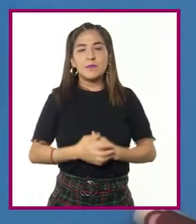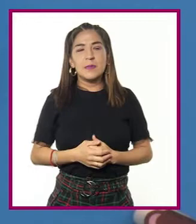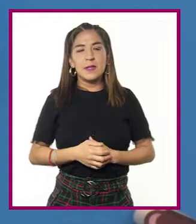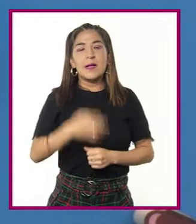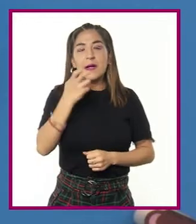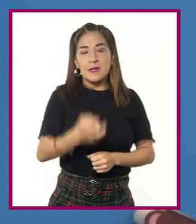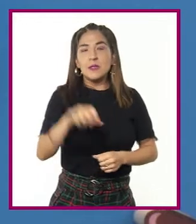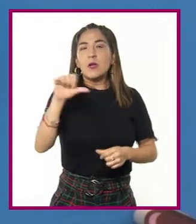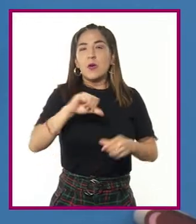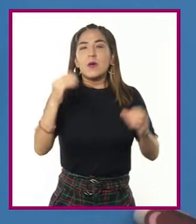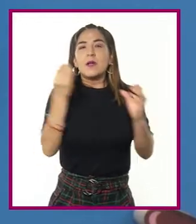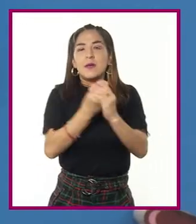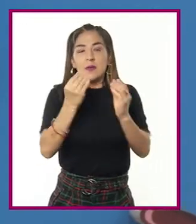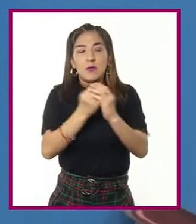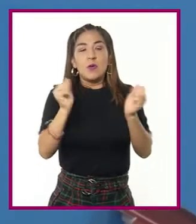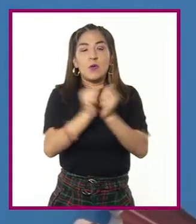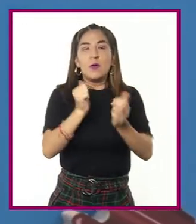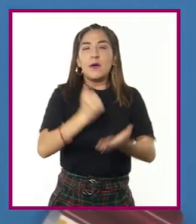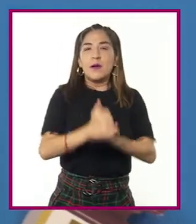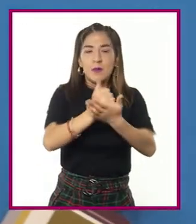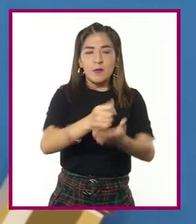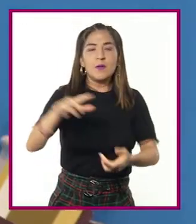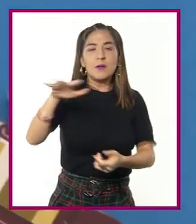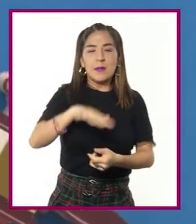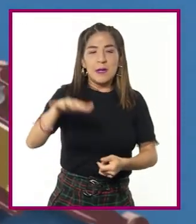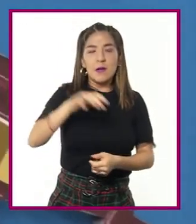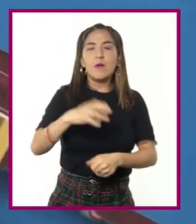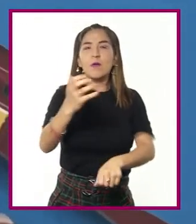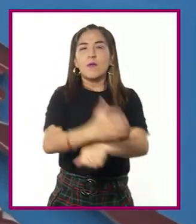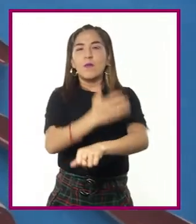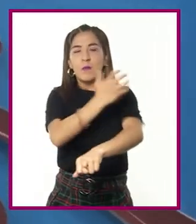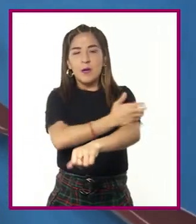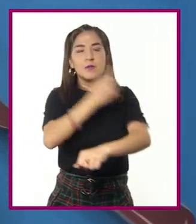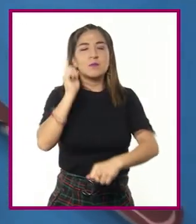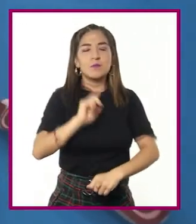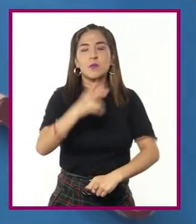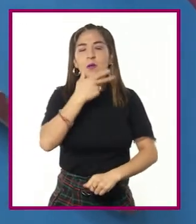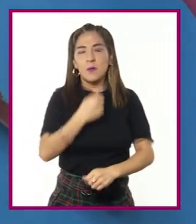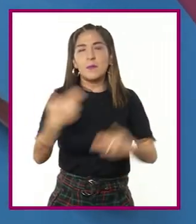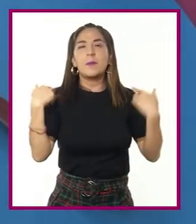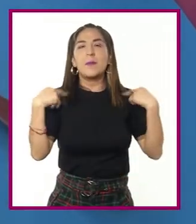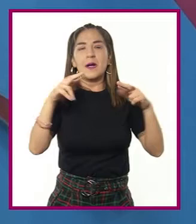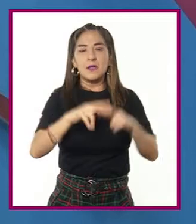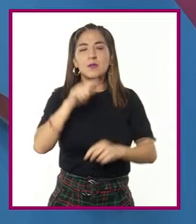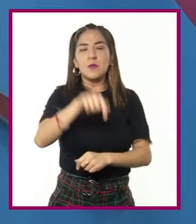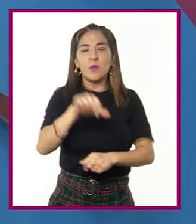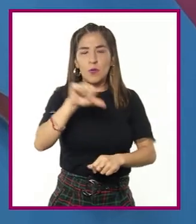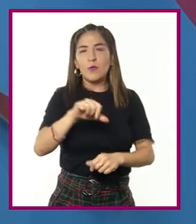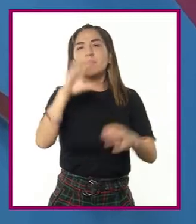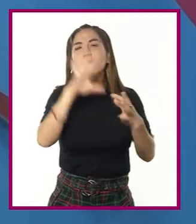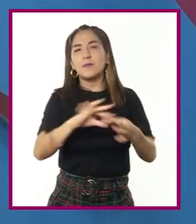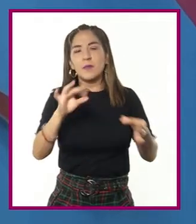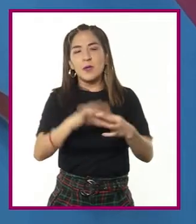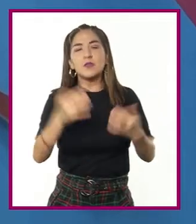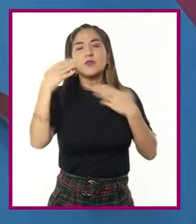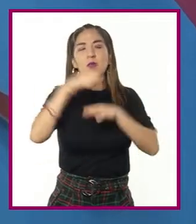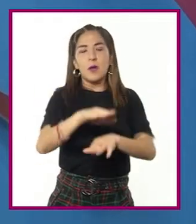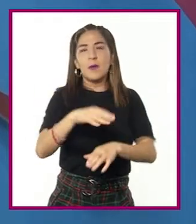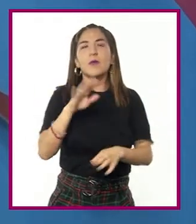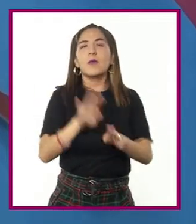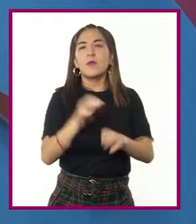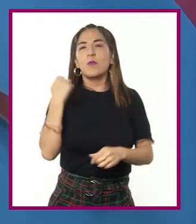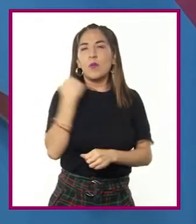Durante la sesión, con ayuda de sus compañeras, compañeros y docentes, profundizaremos sobre el poder y